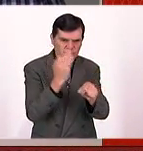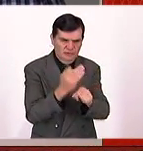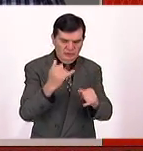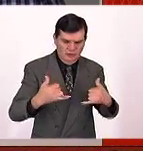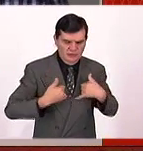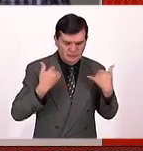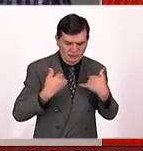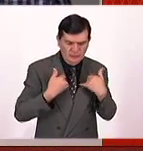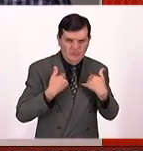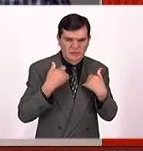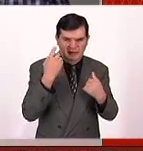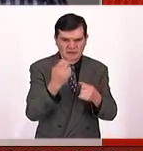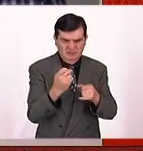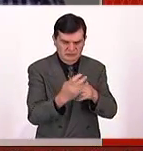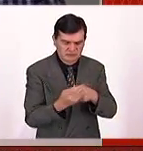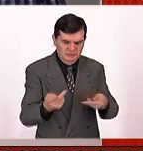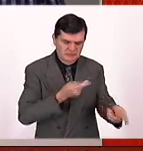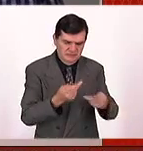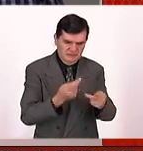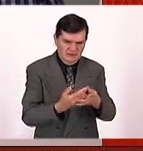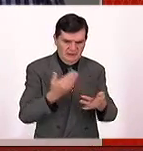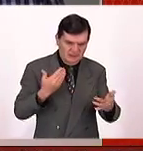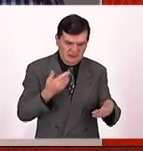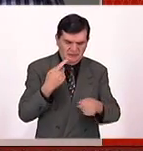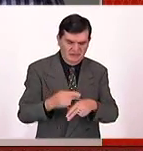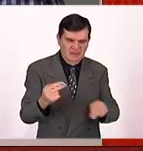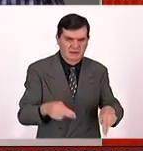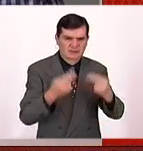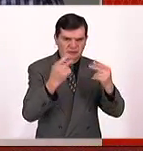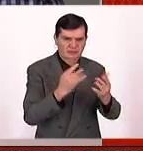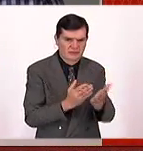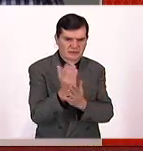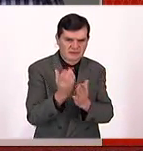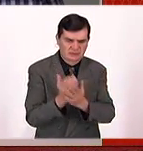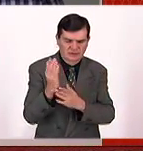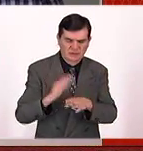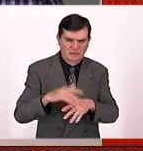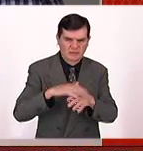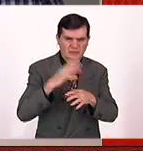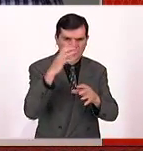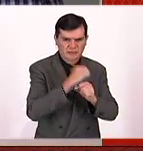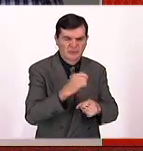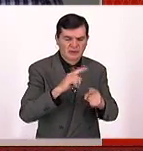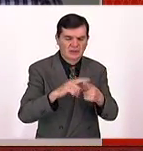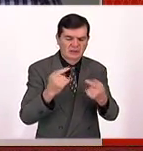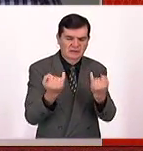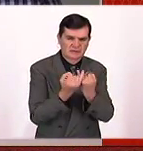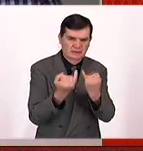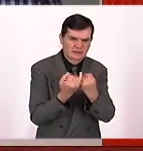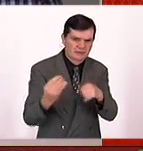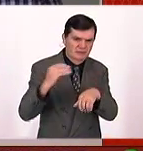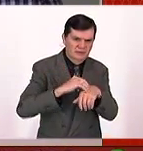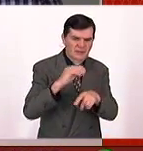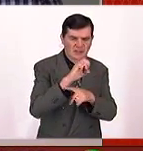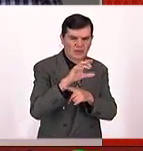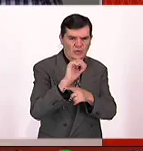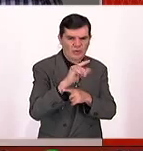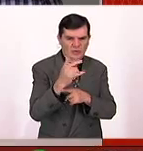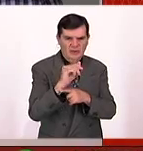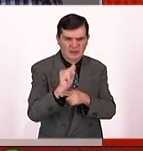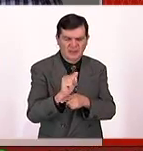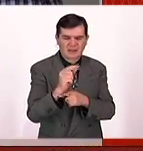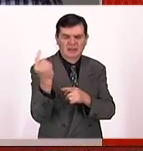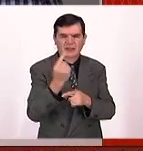los jóvenes se preparen para este asunto, para enfrentar retos como la conservación de la ecología.